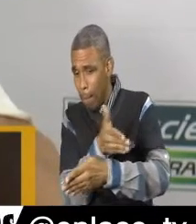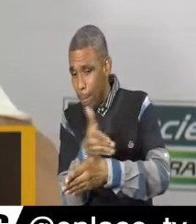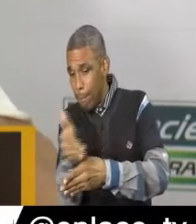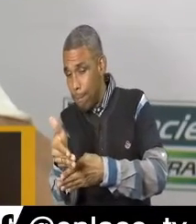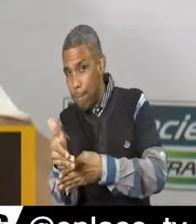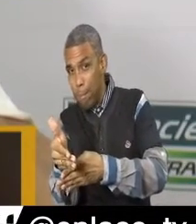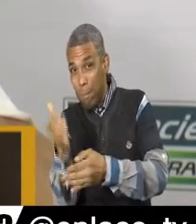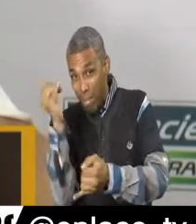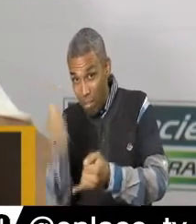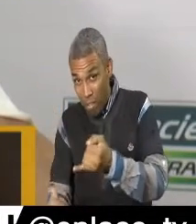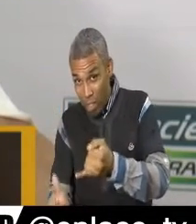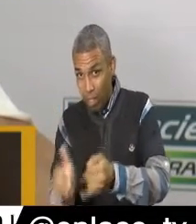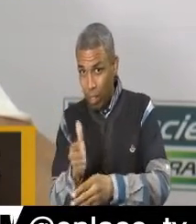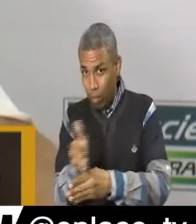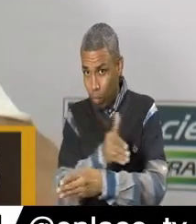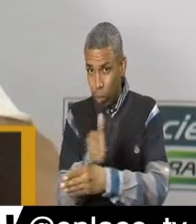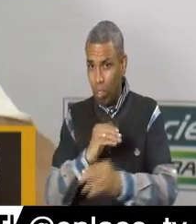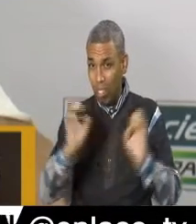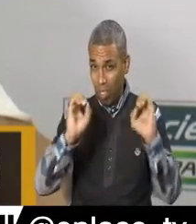0-0.